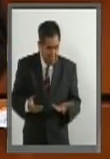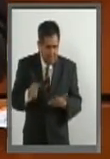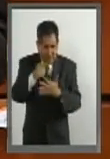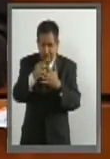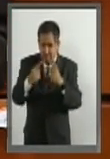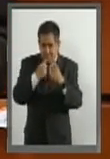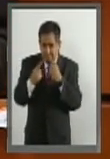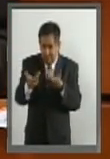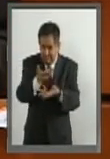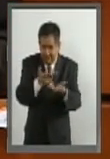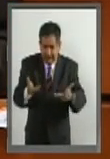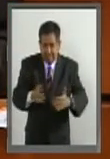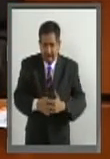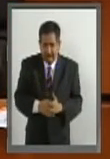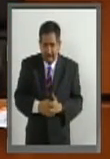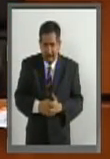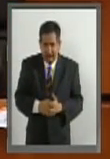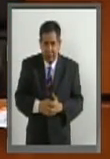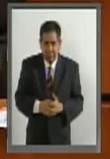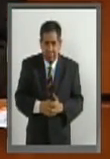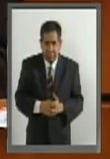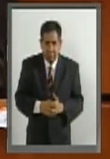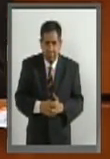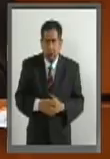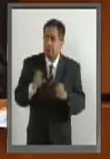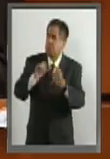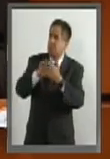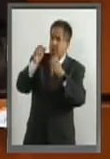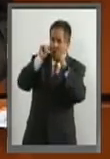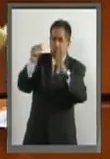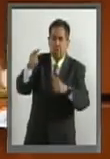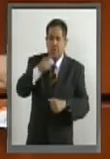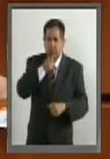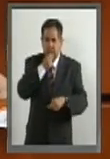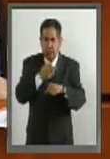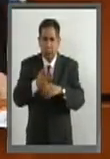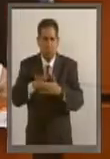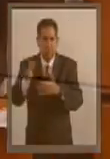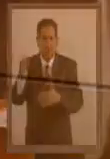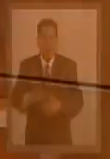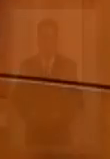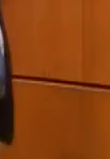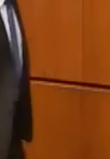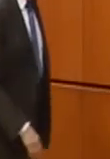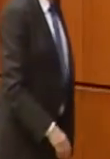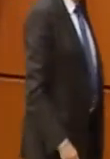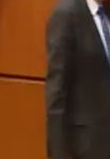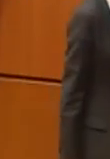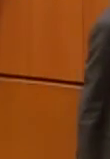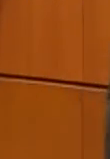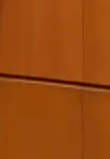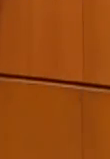negociación? Muchas gracias por su atención, señor secretario y señor presidente. Gracias, don Manuel Bartlett.